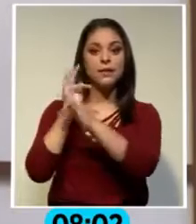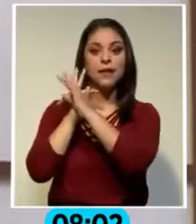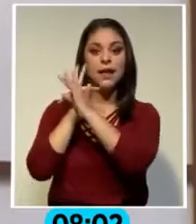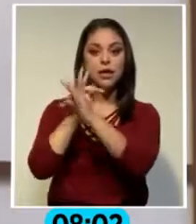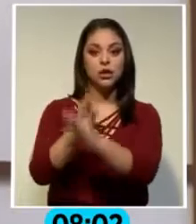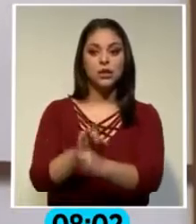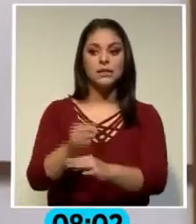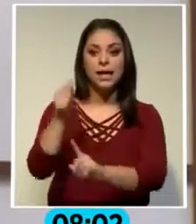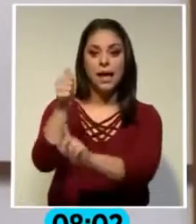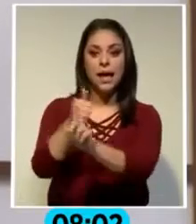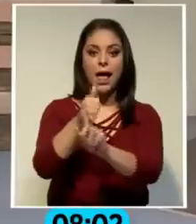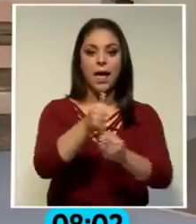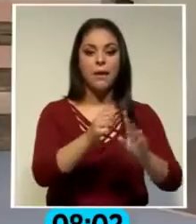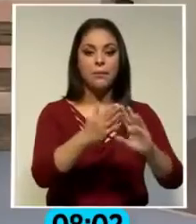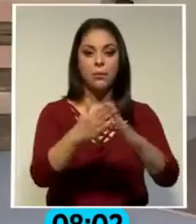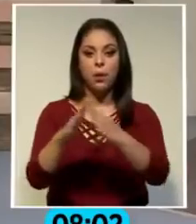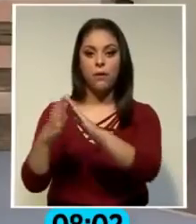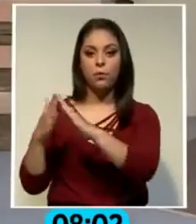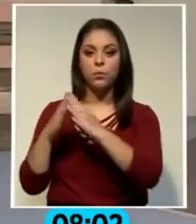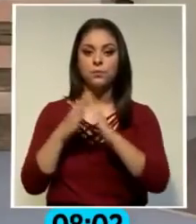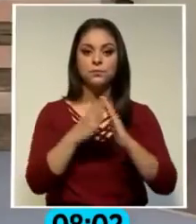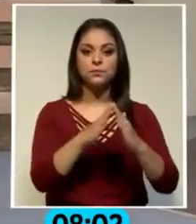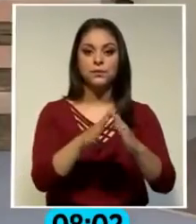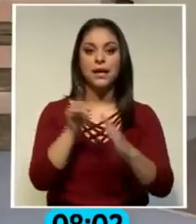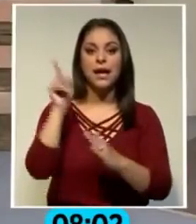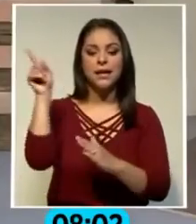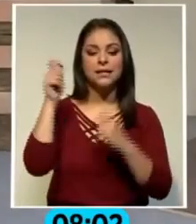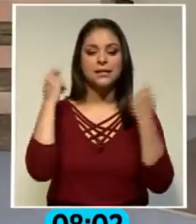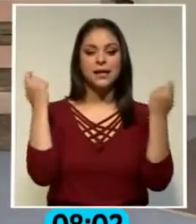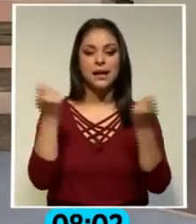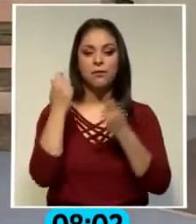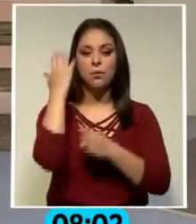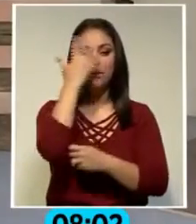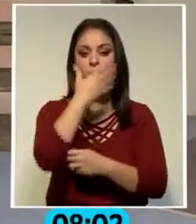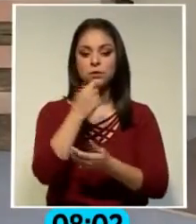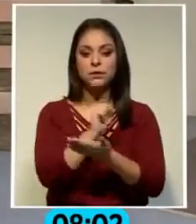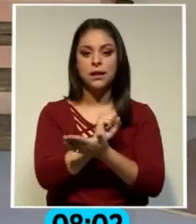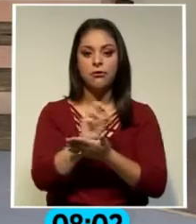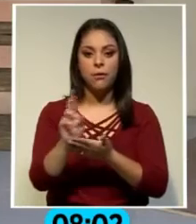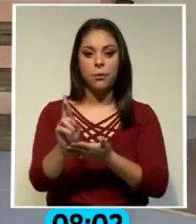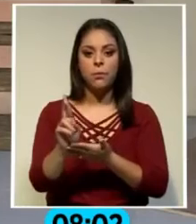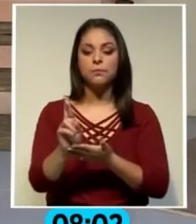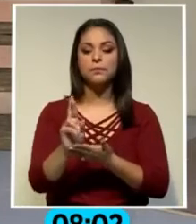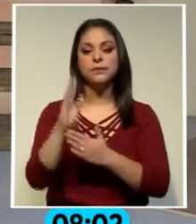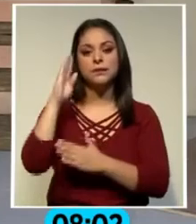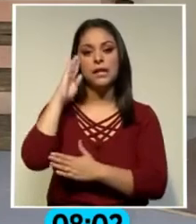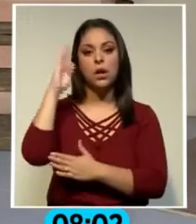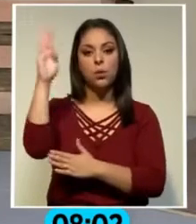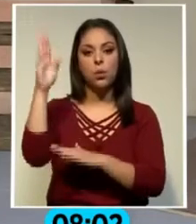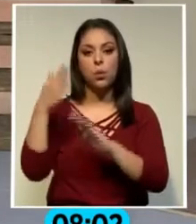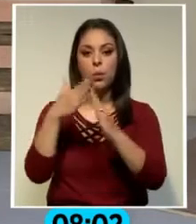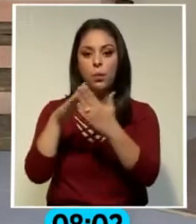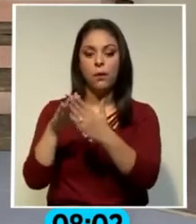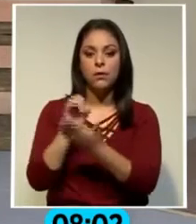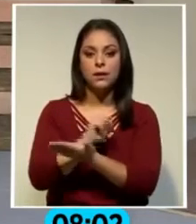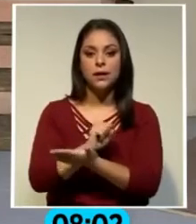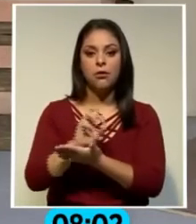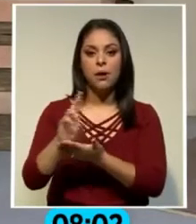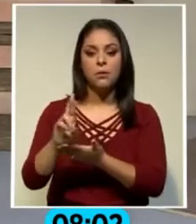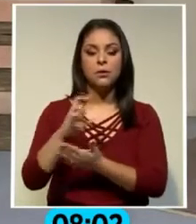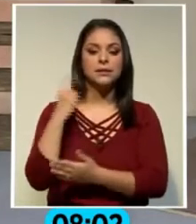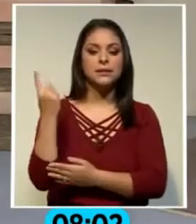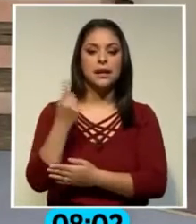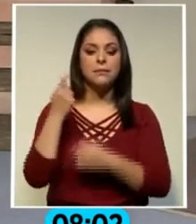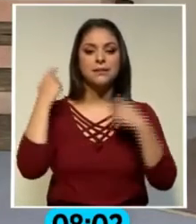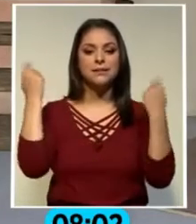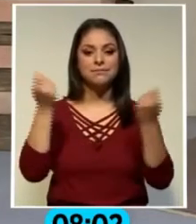Súper lindas, y esas se celebran hermosísimo allá en San Ramón. Entonces, un saludo para la comunidad de San Ramón, de verdad que siempre celebran esas